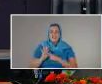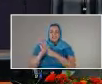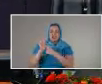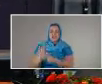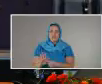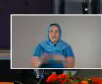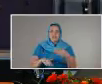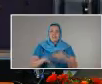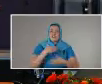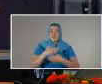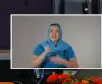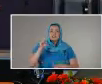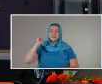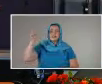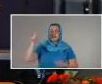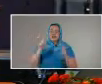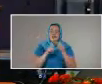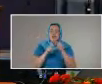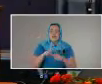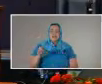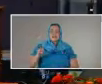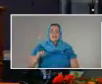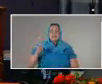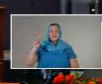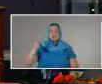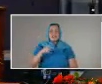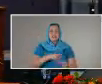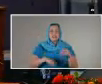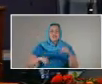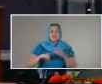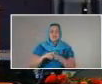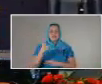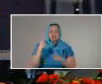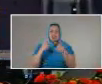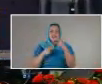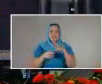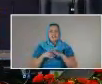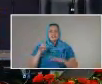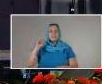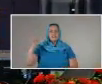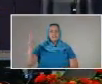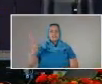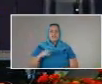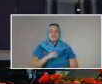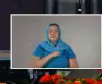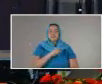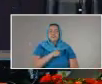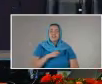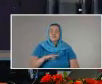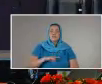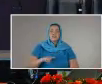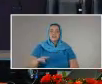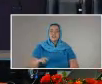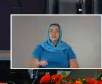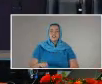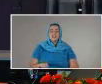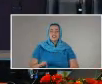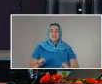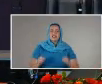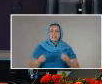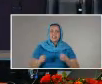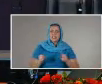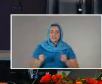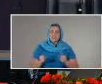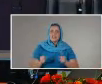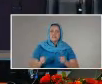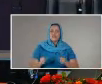Señor, porque necesitamos esa transformación que viene de ti. Queremos ser hechos conforme a tu imagen, Señor, y es nuestro